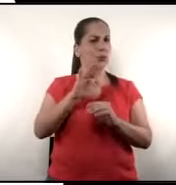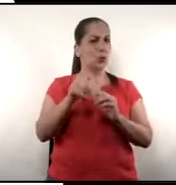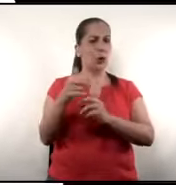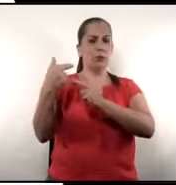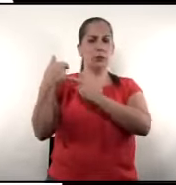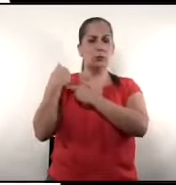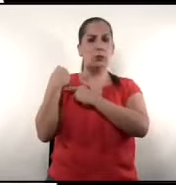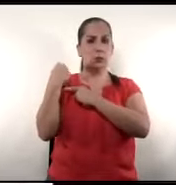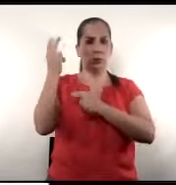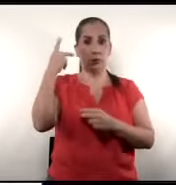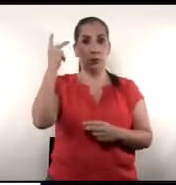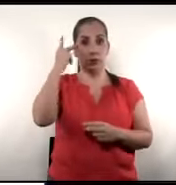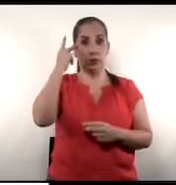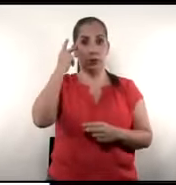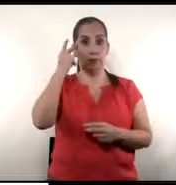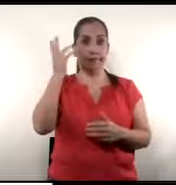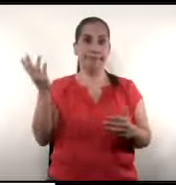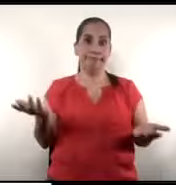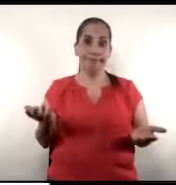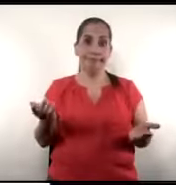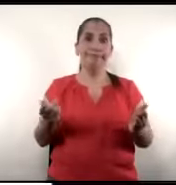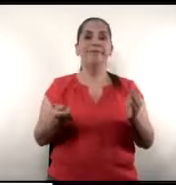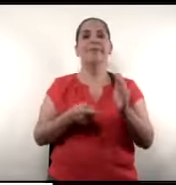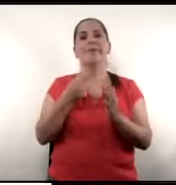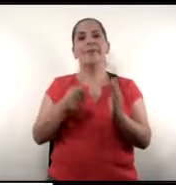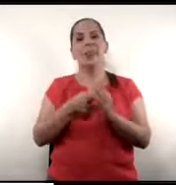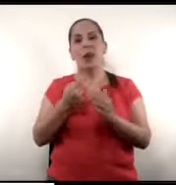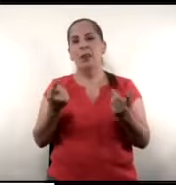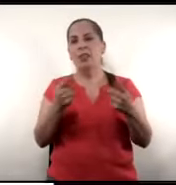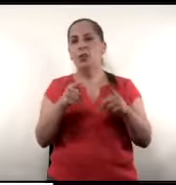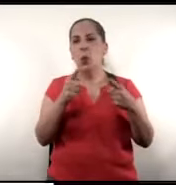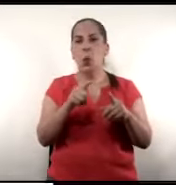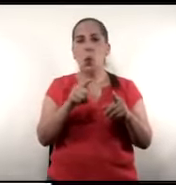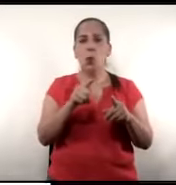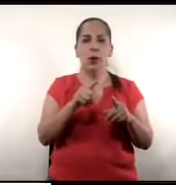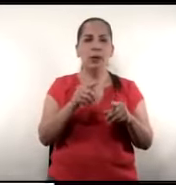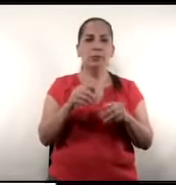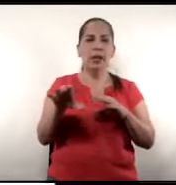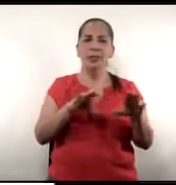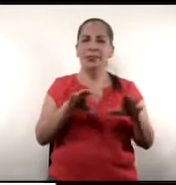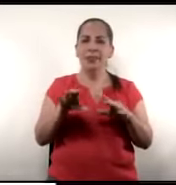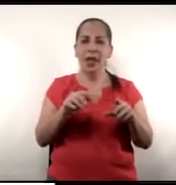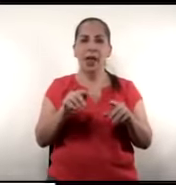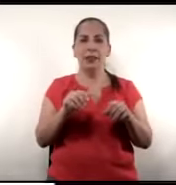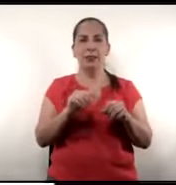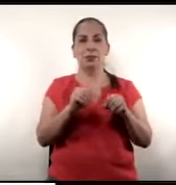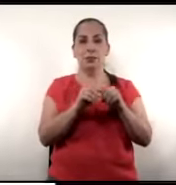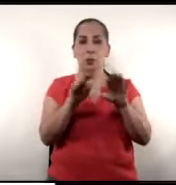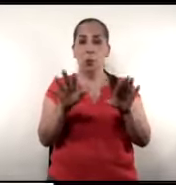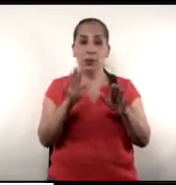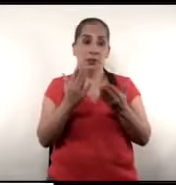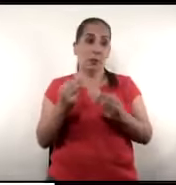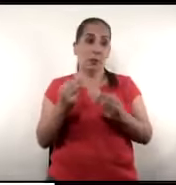política. Y entonces a veces suceden eventos en entidades públicas donde puede ser que el ministro o la ministra no haya tenido ninguna